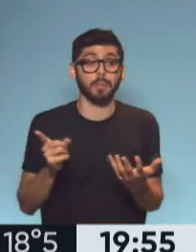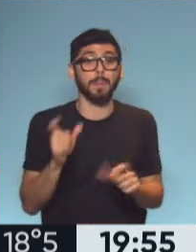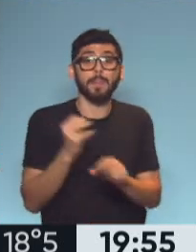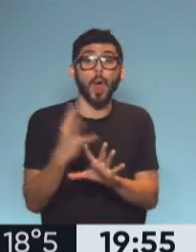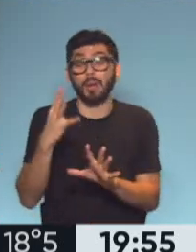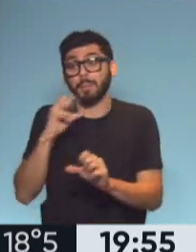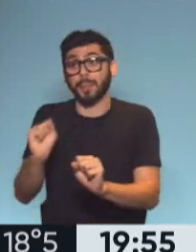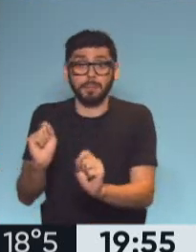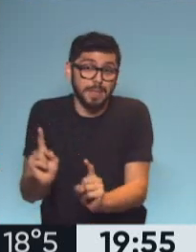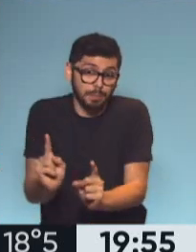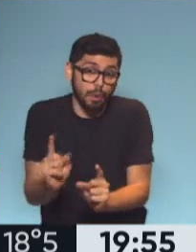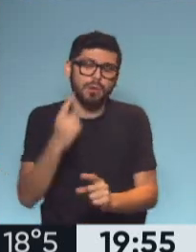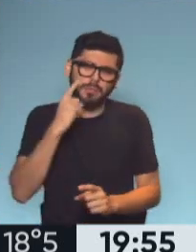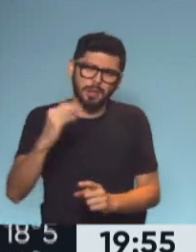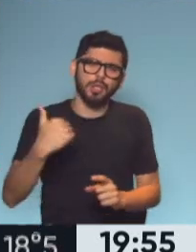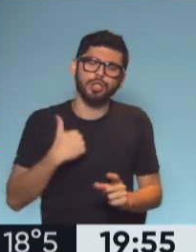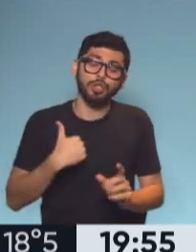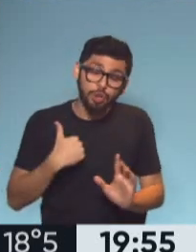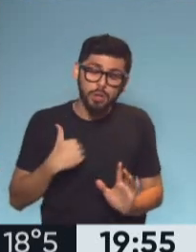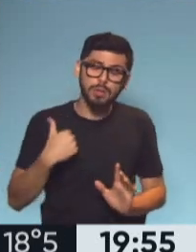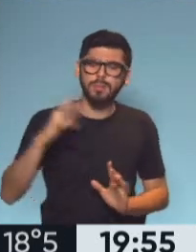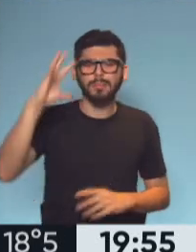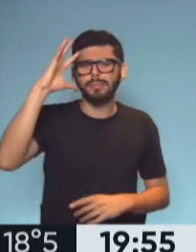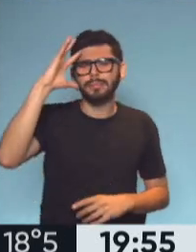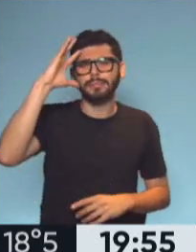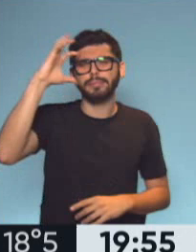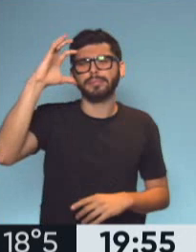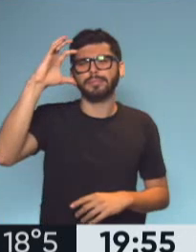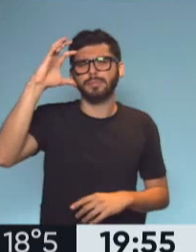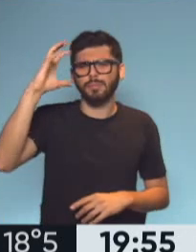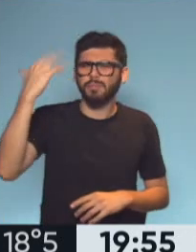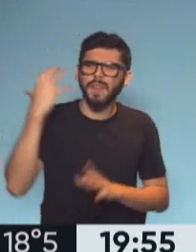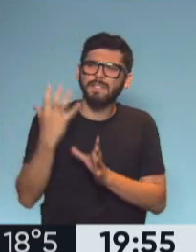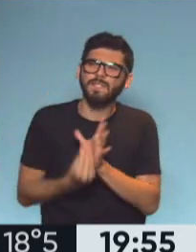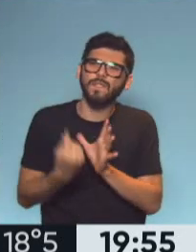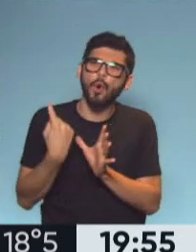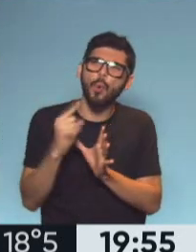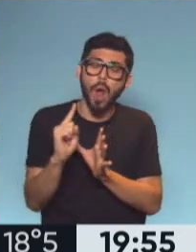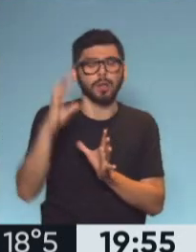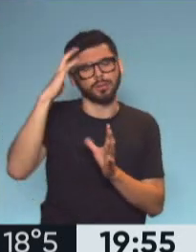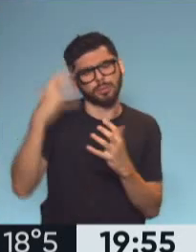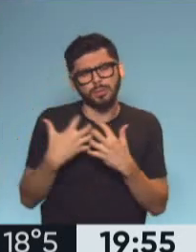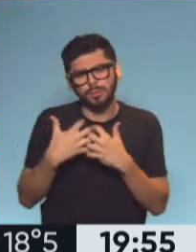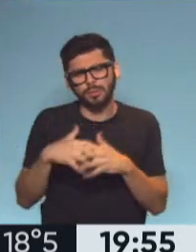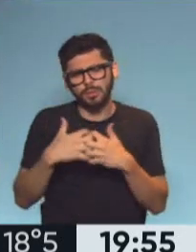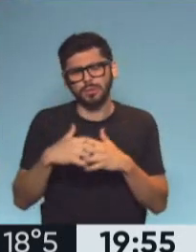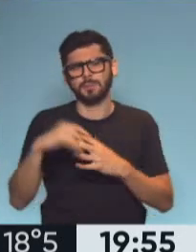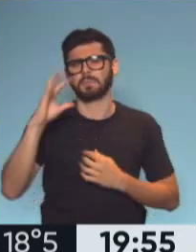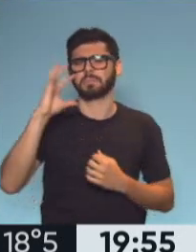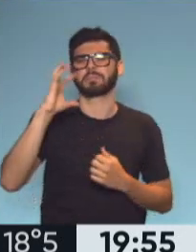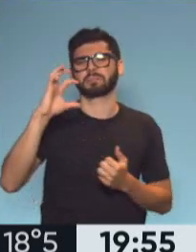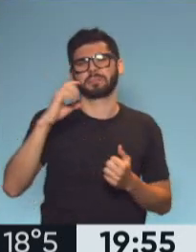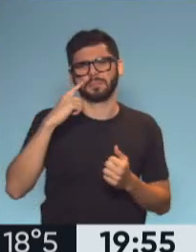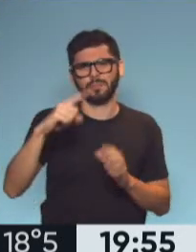expertos. Mire, yo me recordaba cuáles eran los errores. ¿Sí? Y